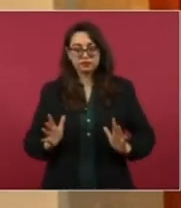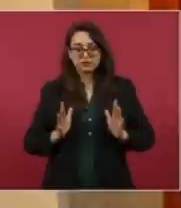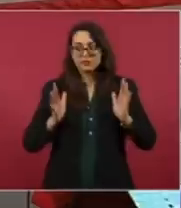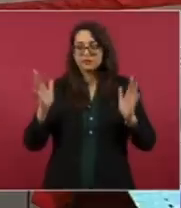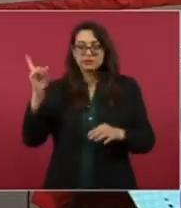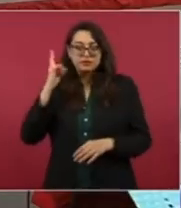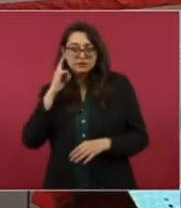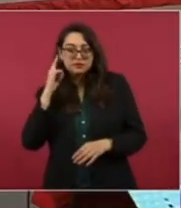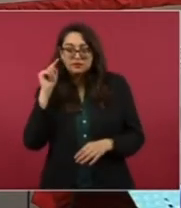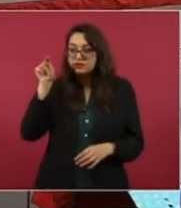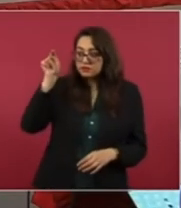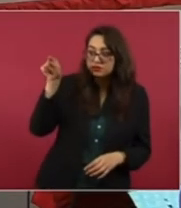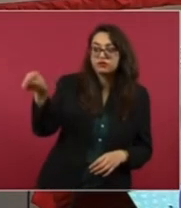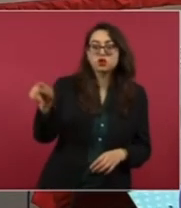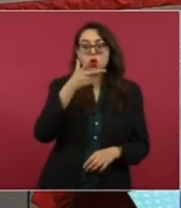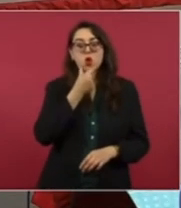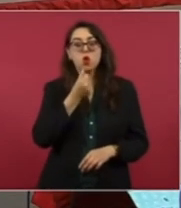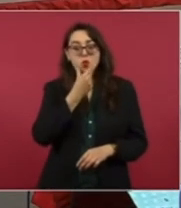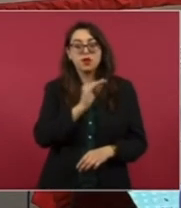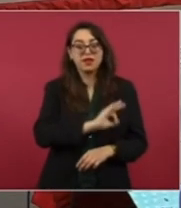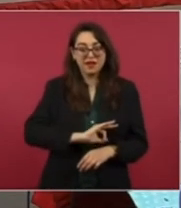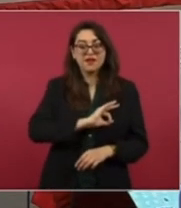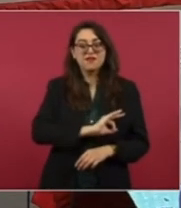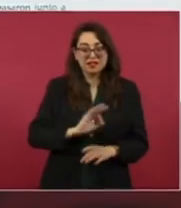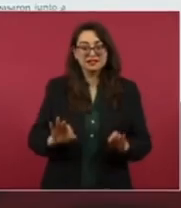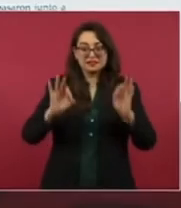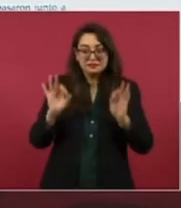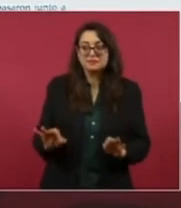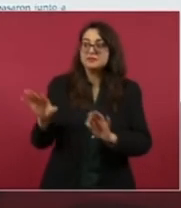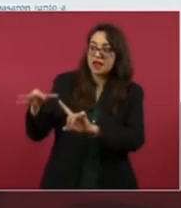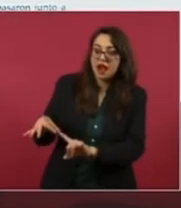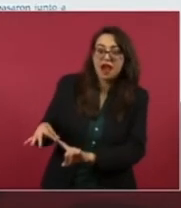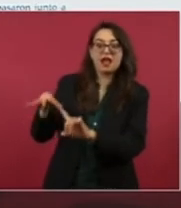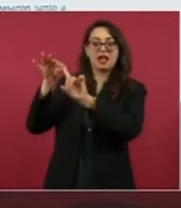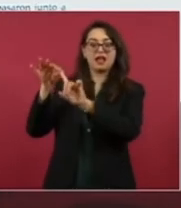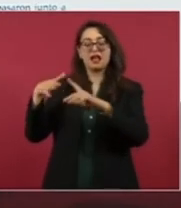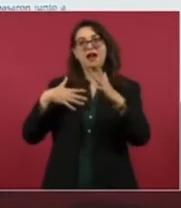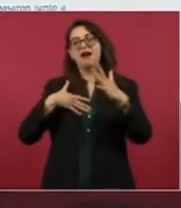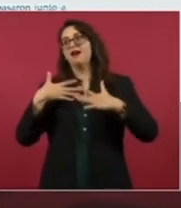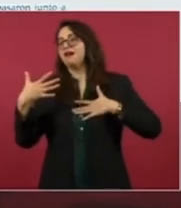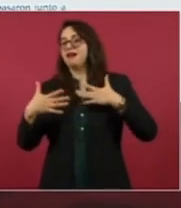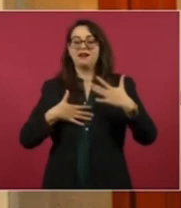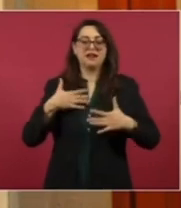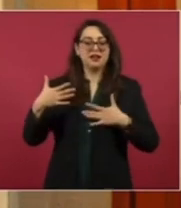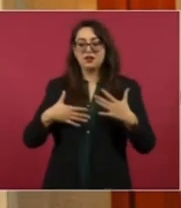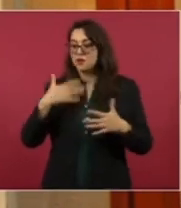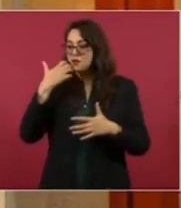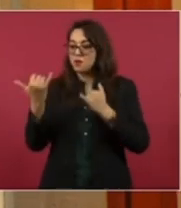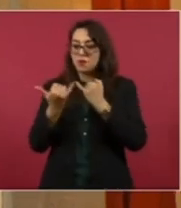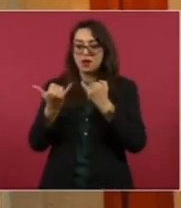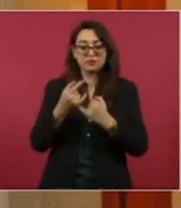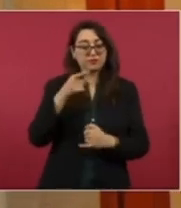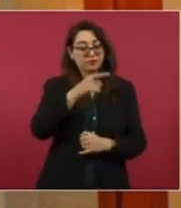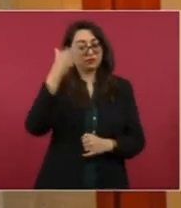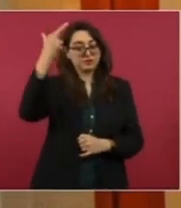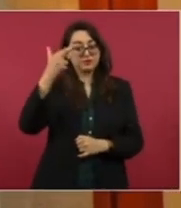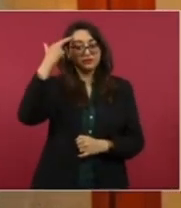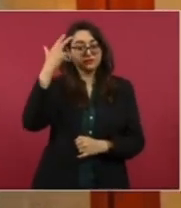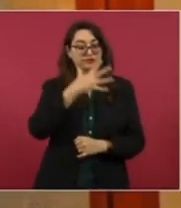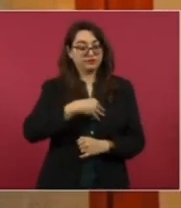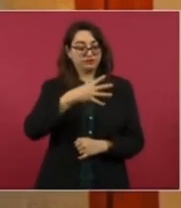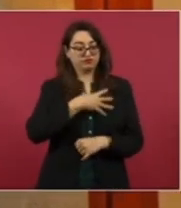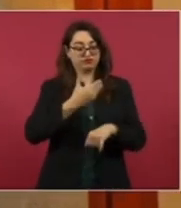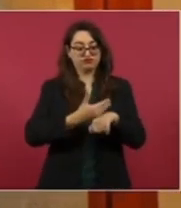fin habían encontrado un hombre feliz, se extendió la alegría. El hijo mayor del zar